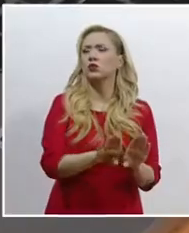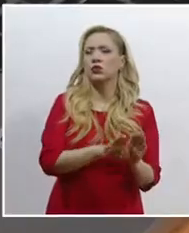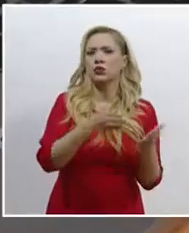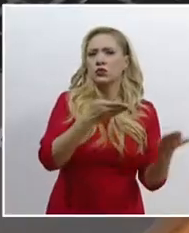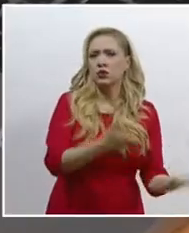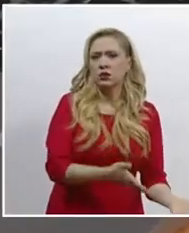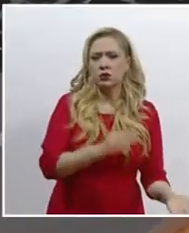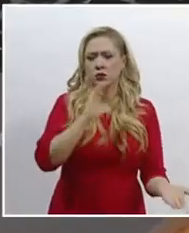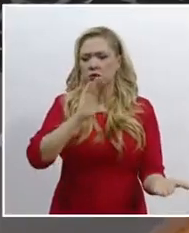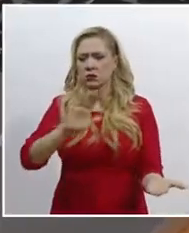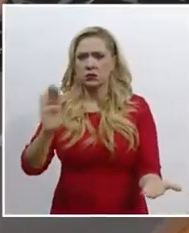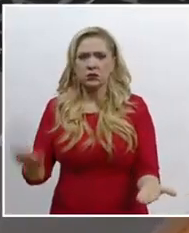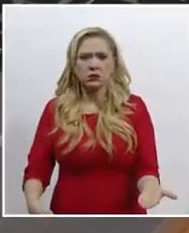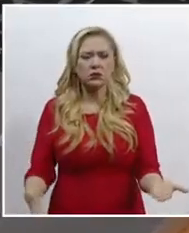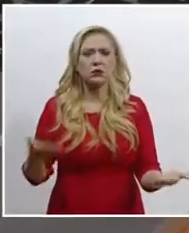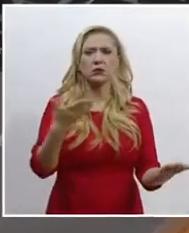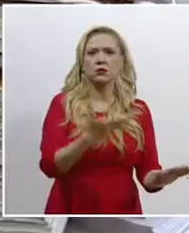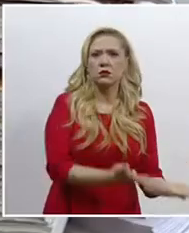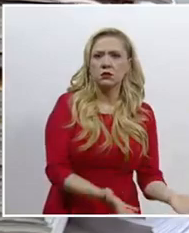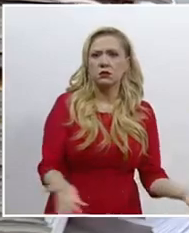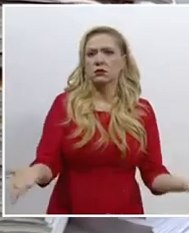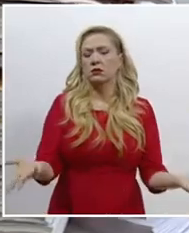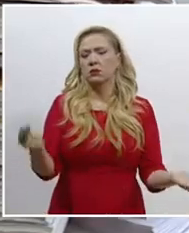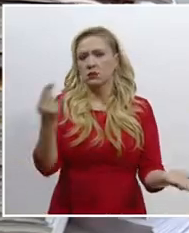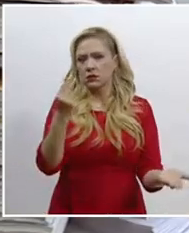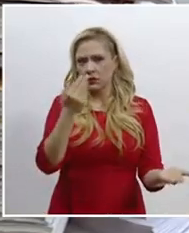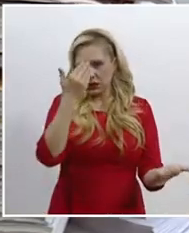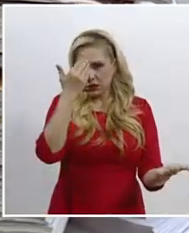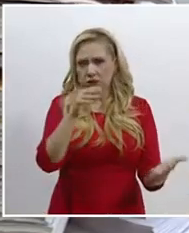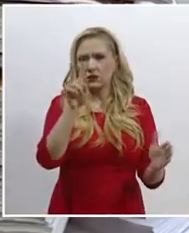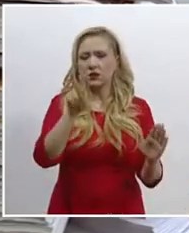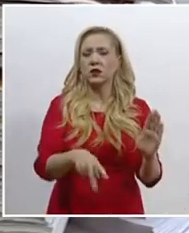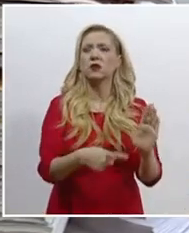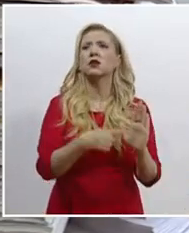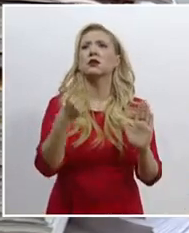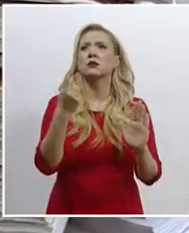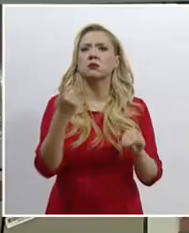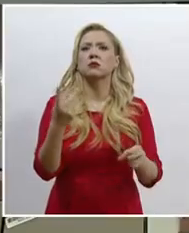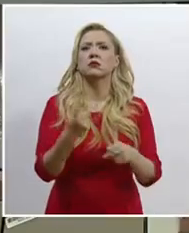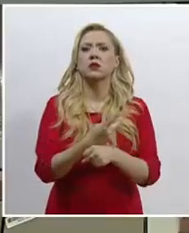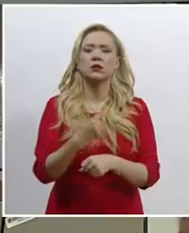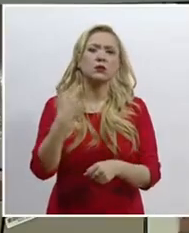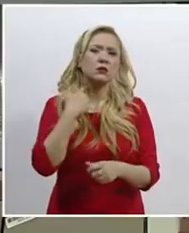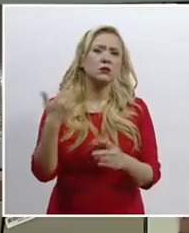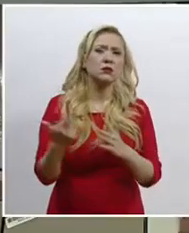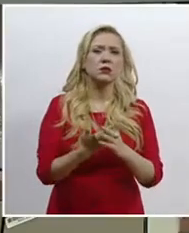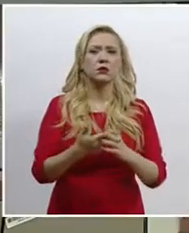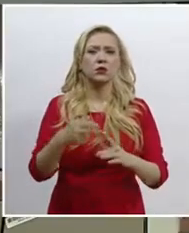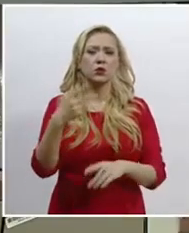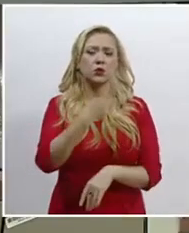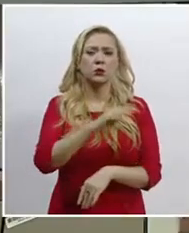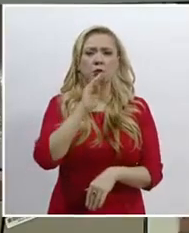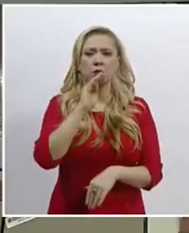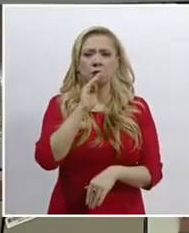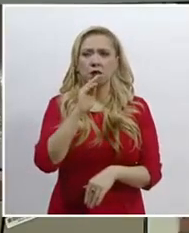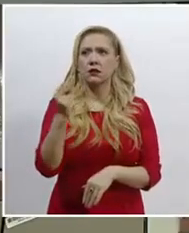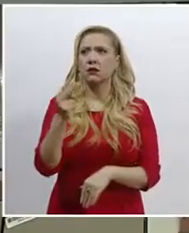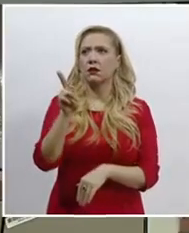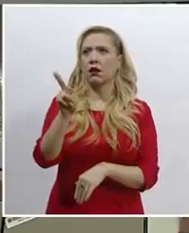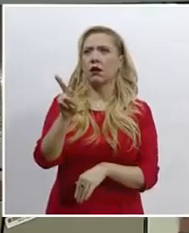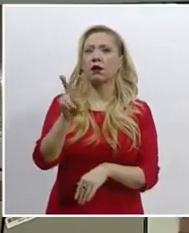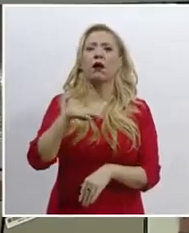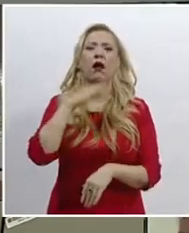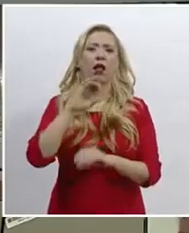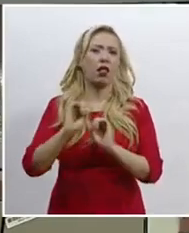niña y víctimas indirectas del delito, de conocer la verdad de lo que sucedió en el caso del homicidio de su madre para que el crimen no quede impune.